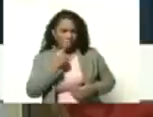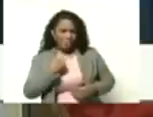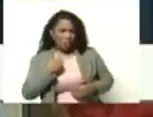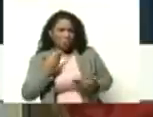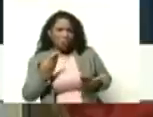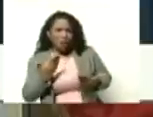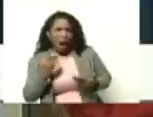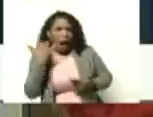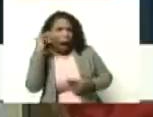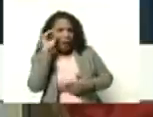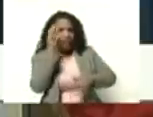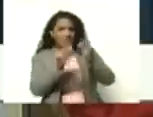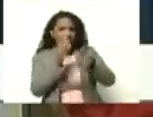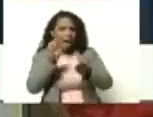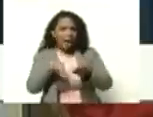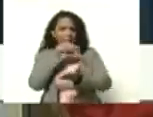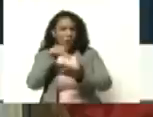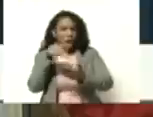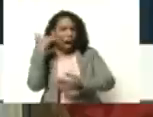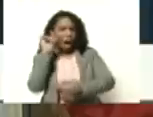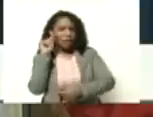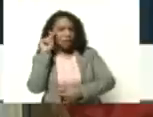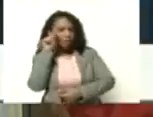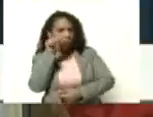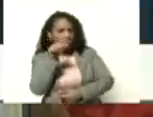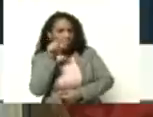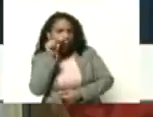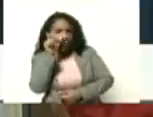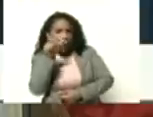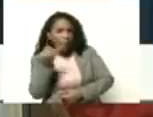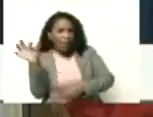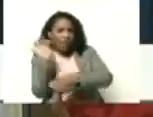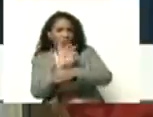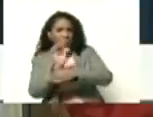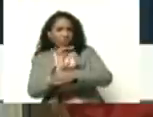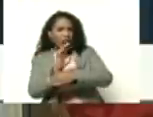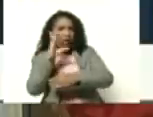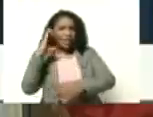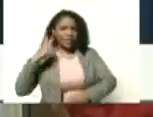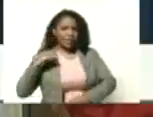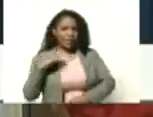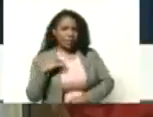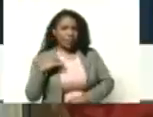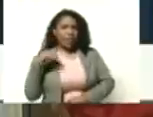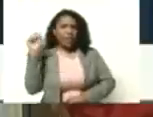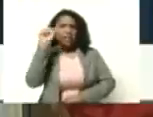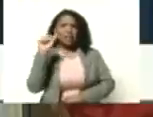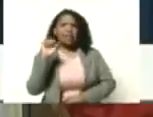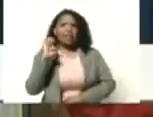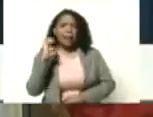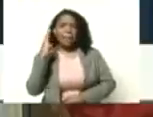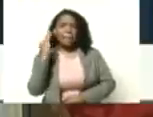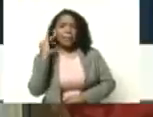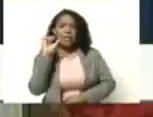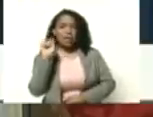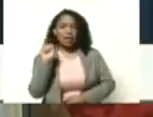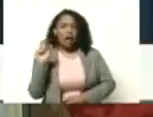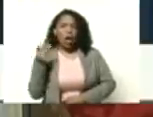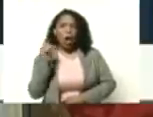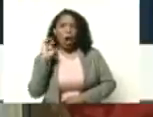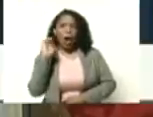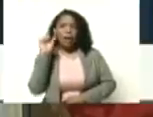fiscales nacionales habían funcionando el 6 epc del sebin del juez dijo que